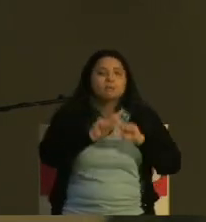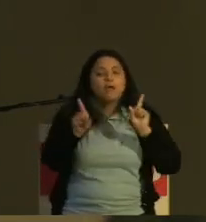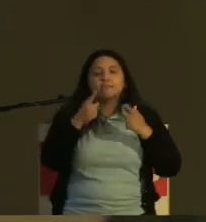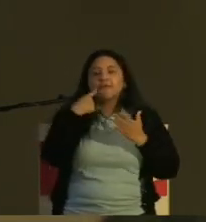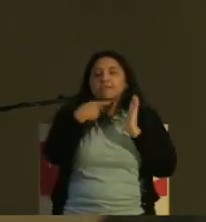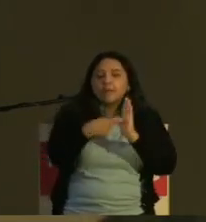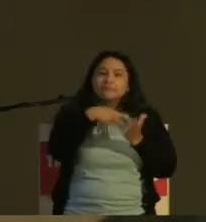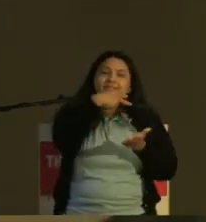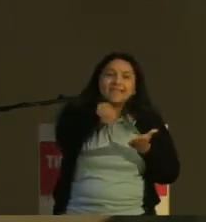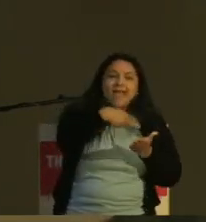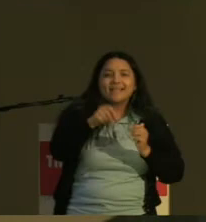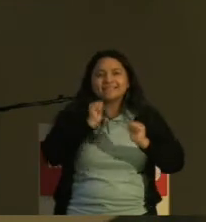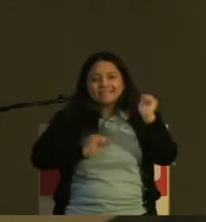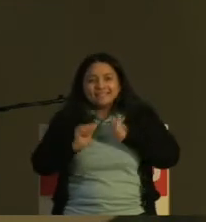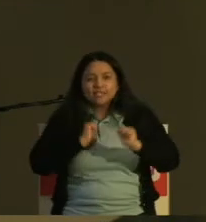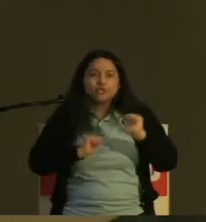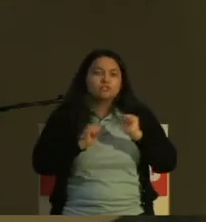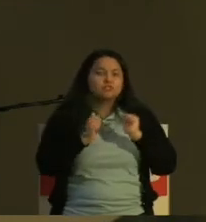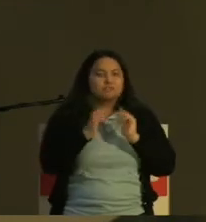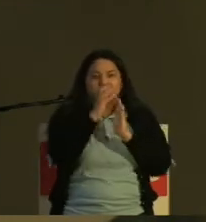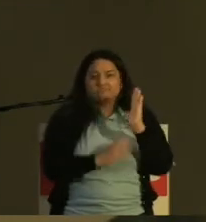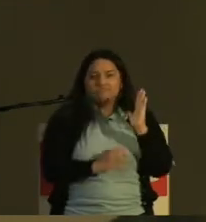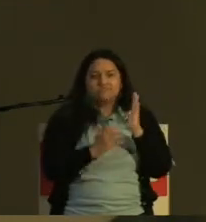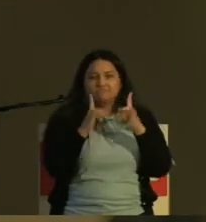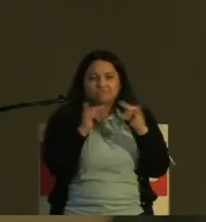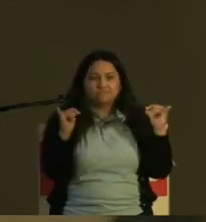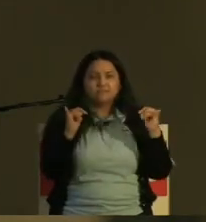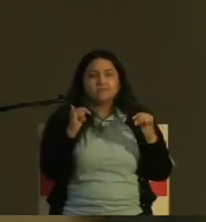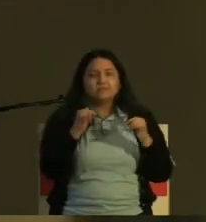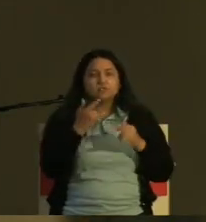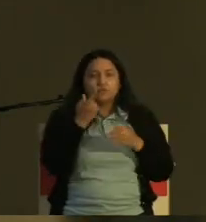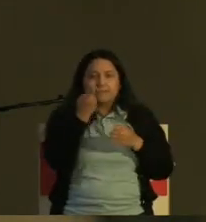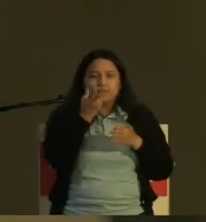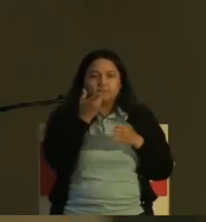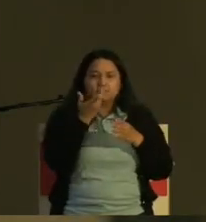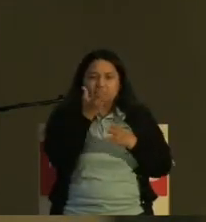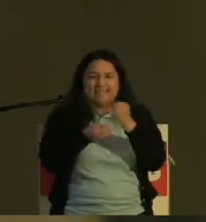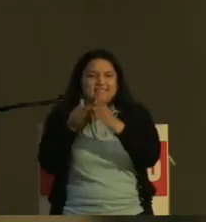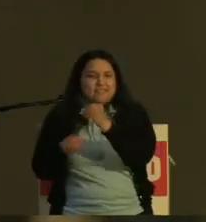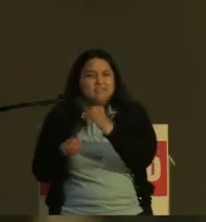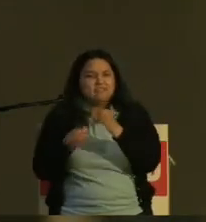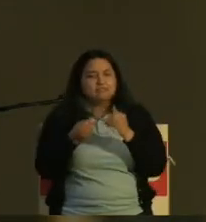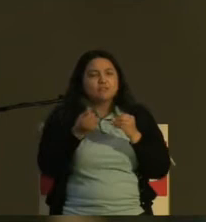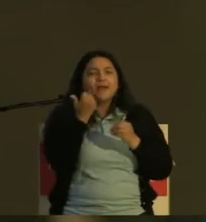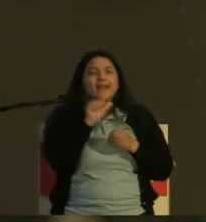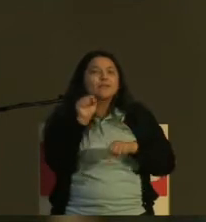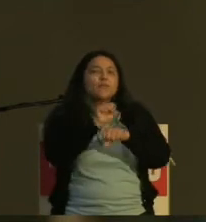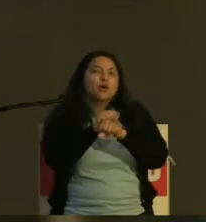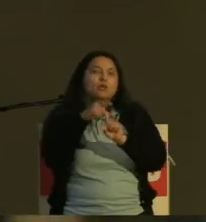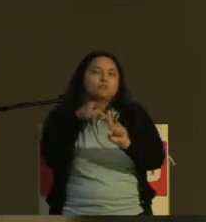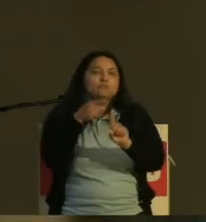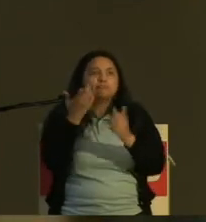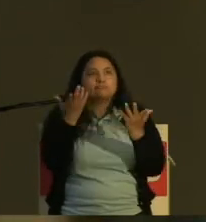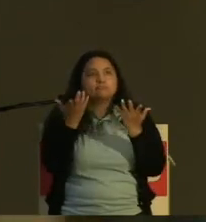danza, ¿no? Y están ahí las bases dentro de estos vacíos, ¿no? Hay todo un trabajo allí que de alguna manera